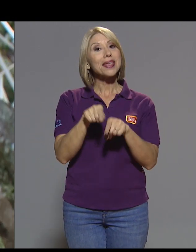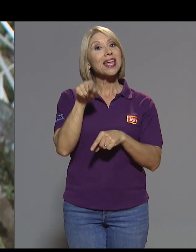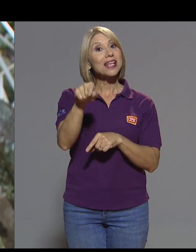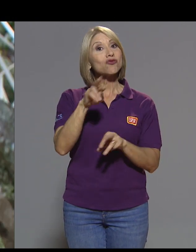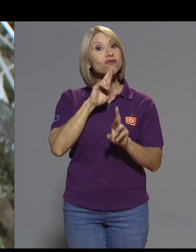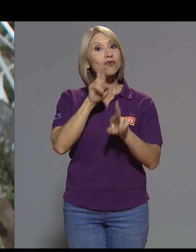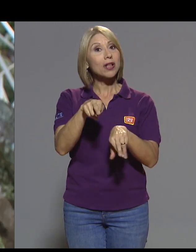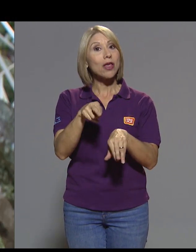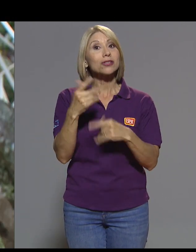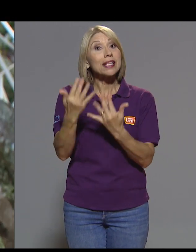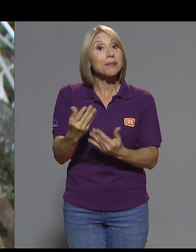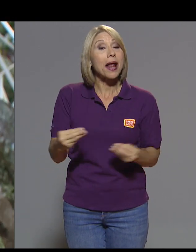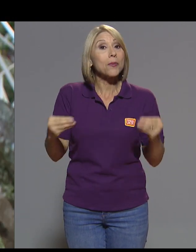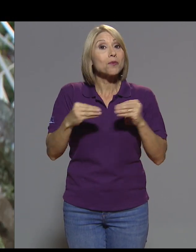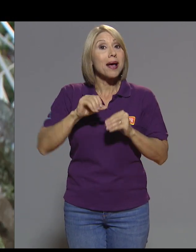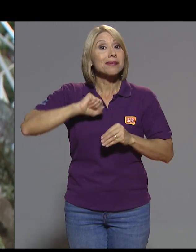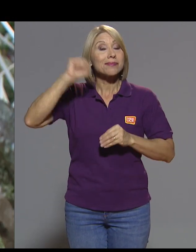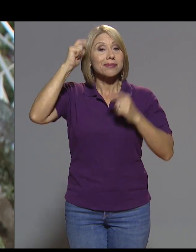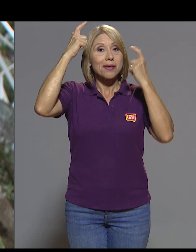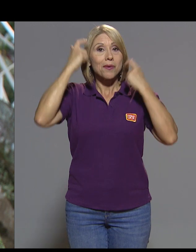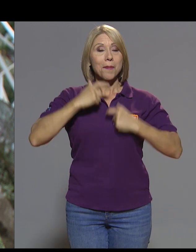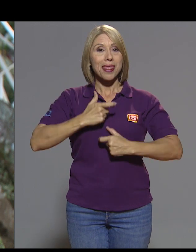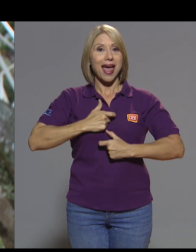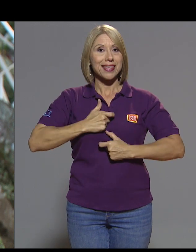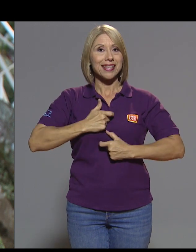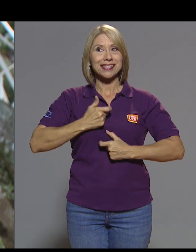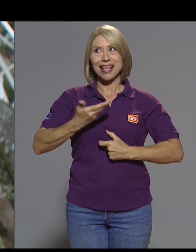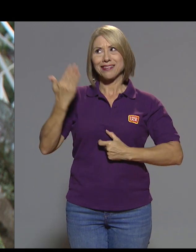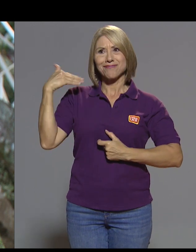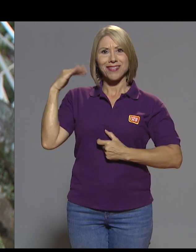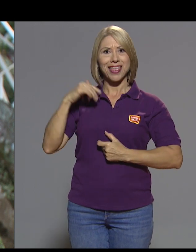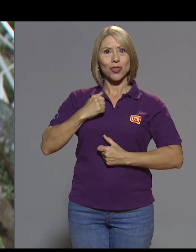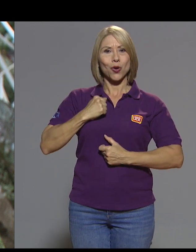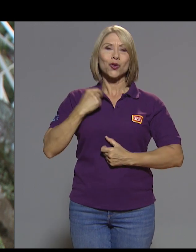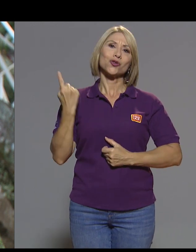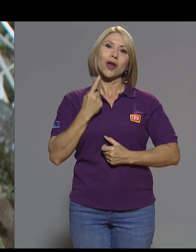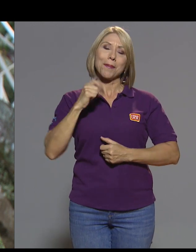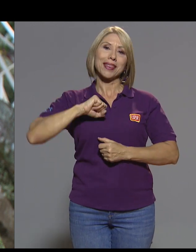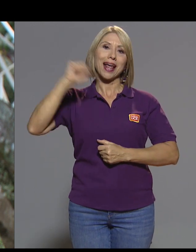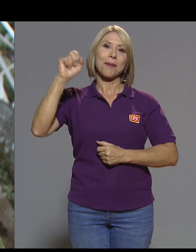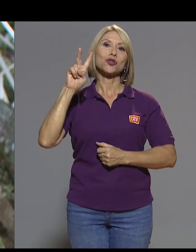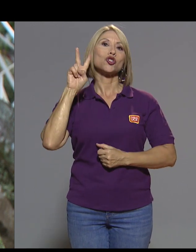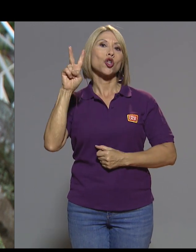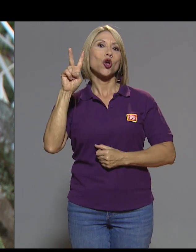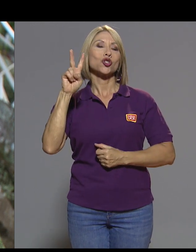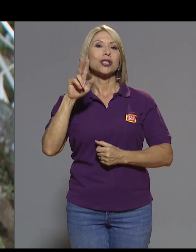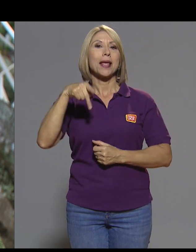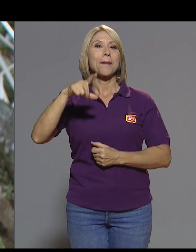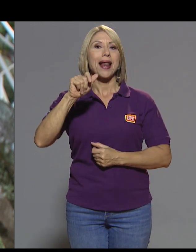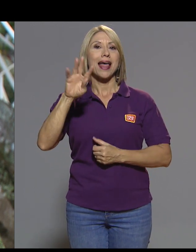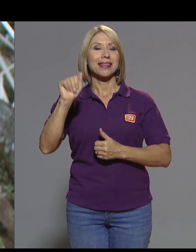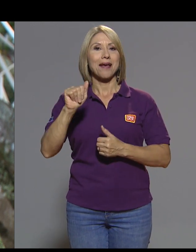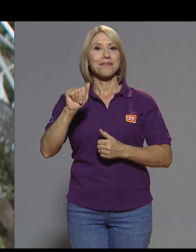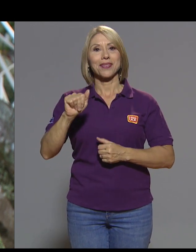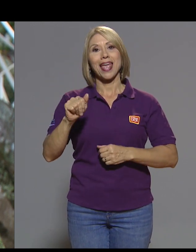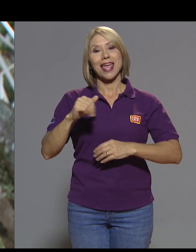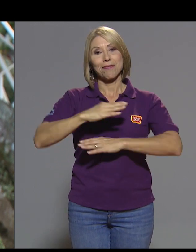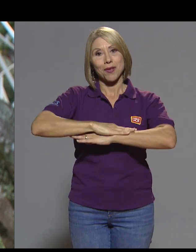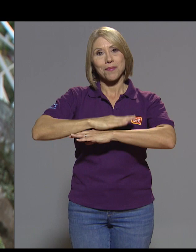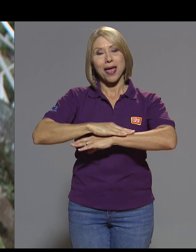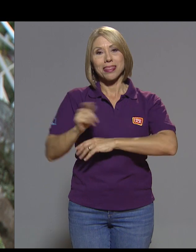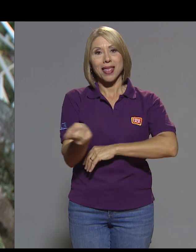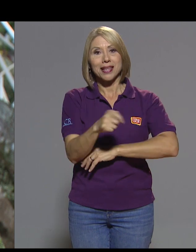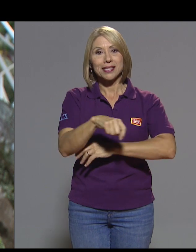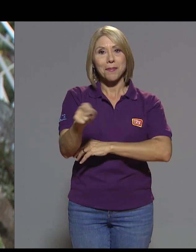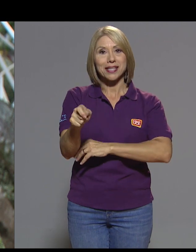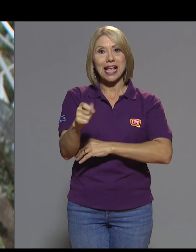y también eso pues el resultado se esperamos tener más medallas de las que tuvimos en toronto que fueron solamente de medalla de plata en la disciplina de tenis de mesa